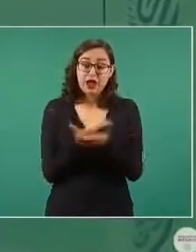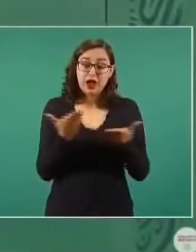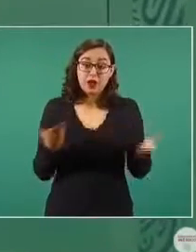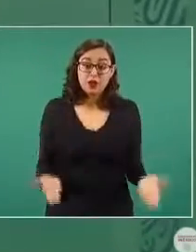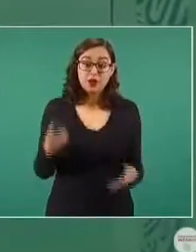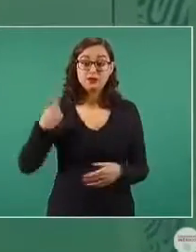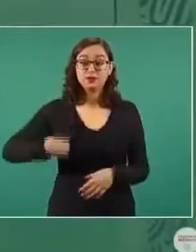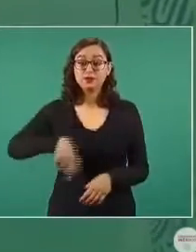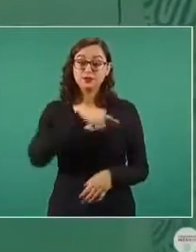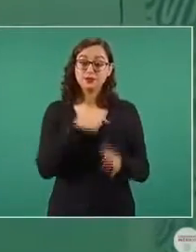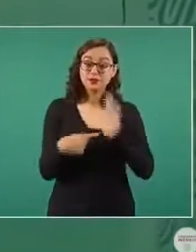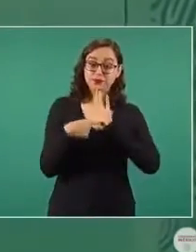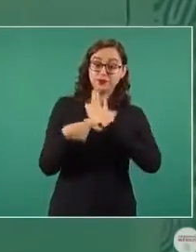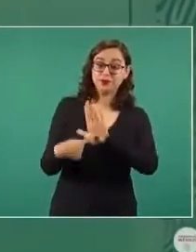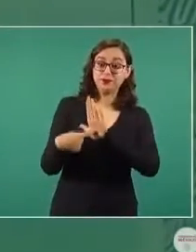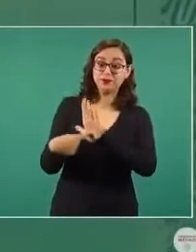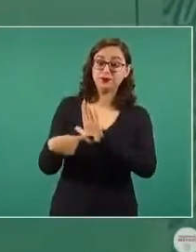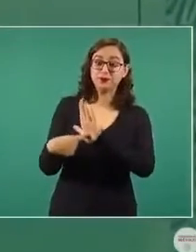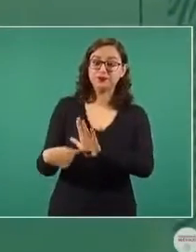Entonces, en vez de